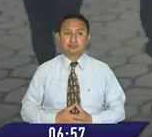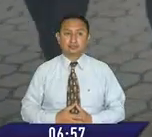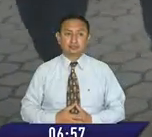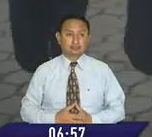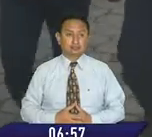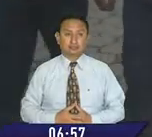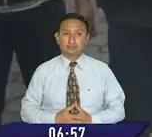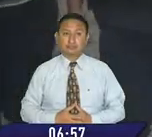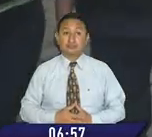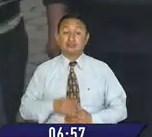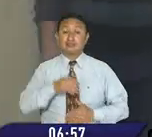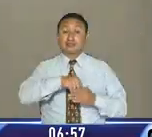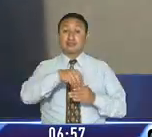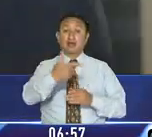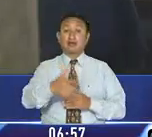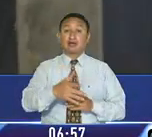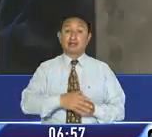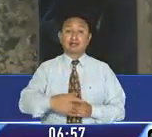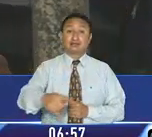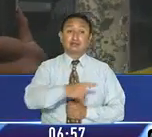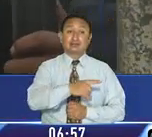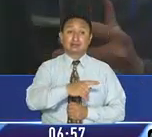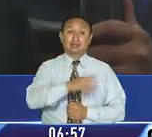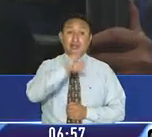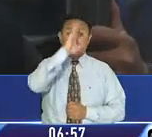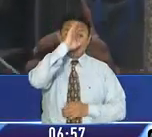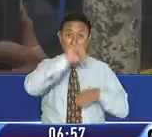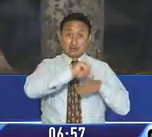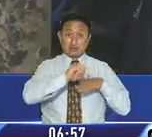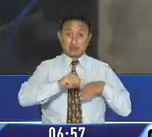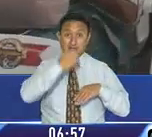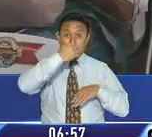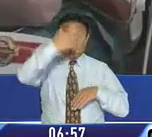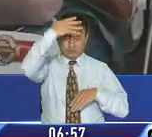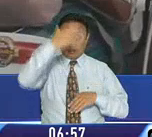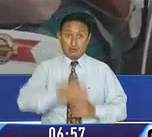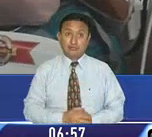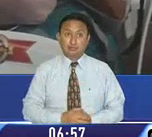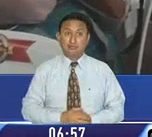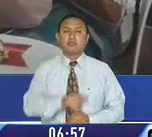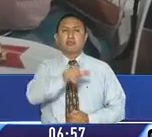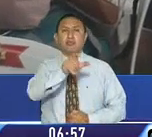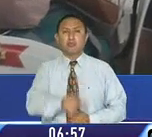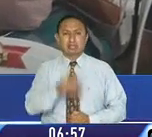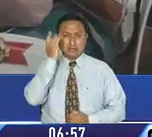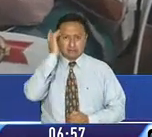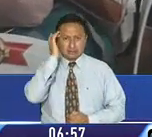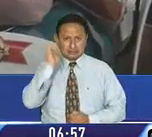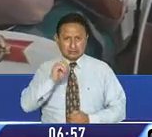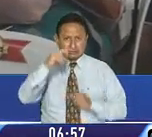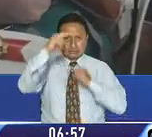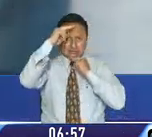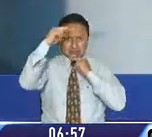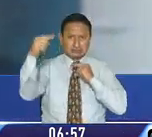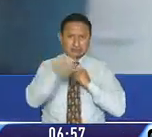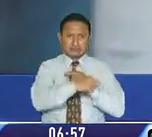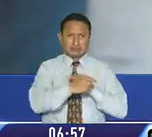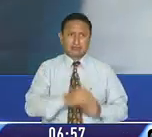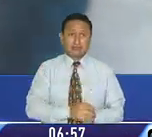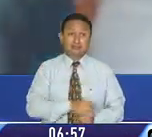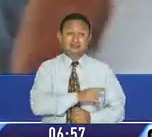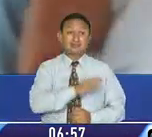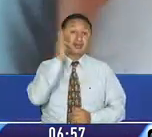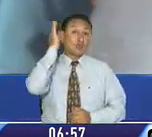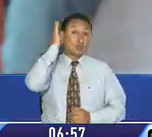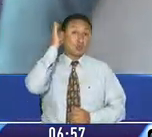En los exteriores de la morgue de Santo Domingo hay desesperación. Quienes reciben la peor de las noticias. A esta mujer en estado